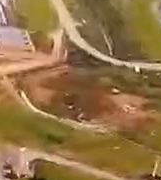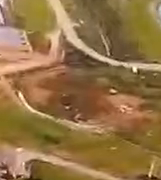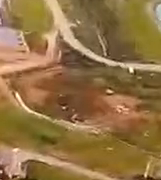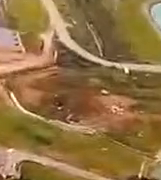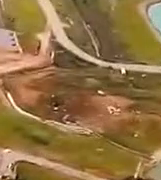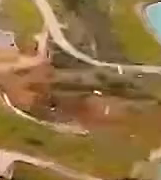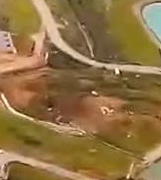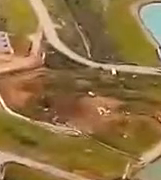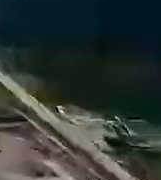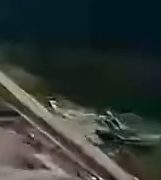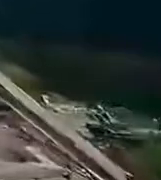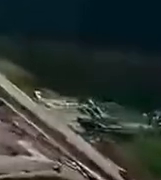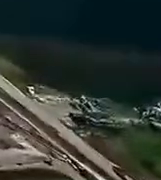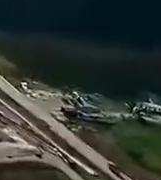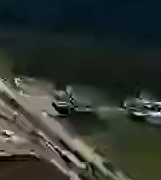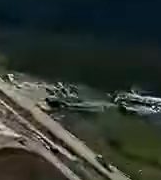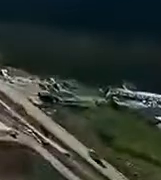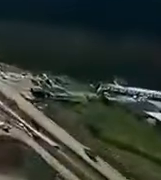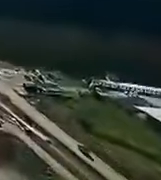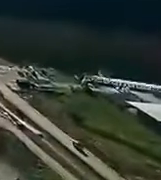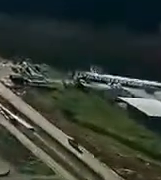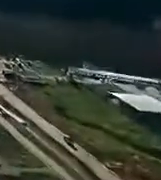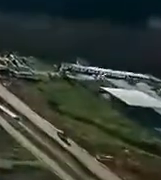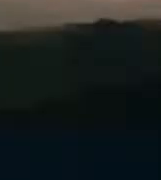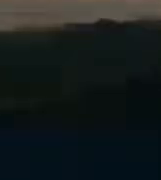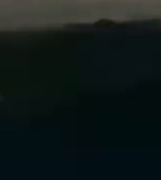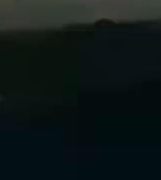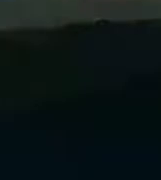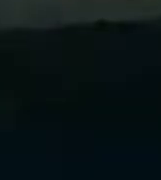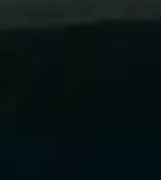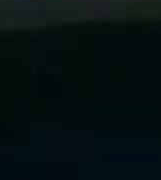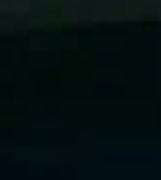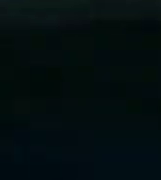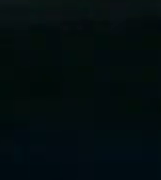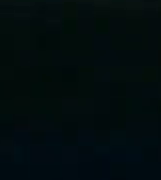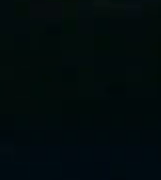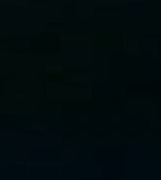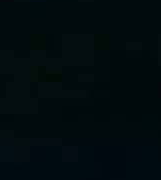mundial, hermosa como un jardín.